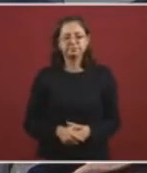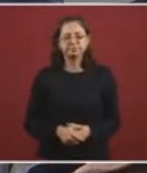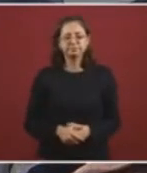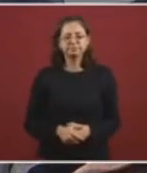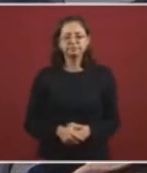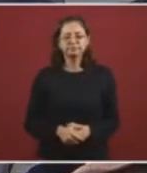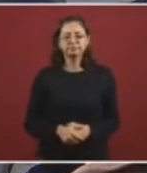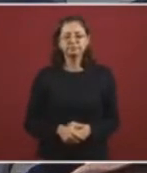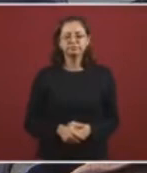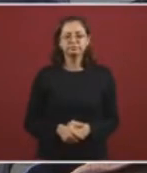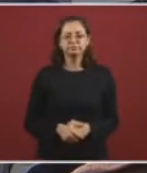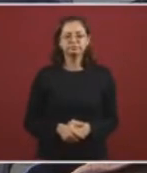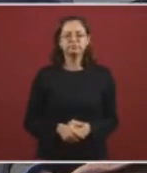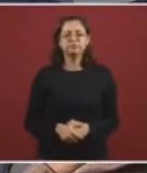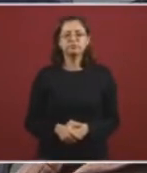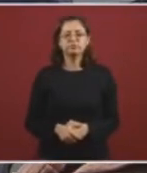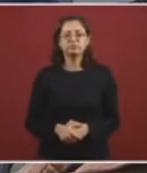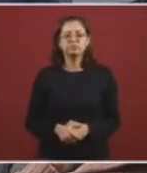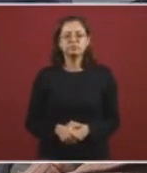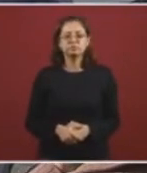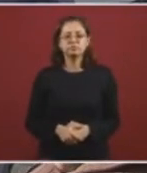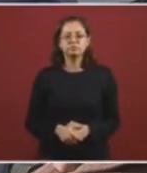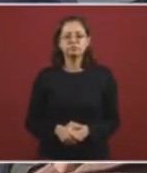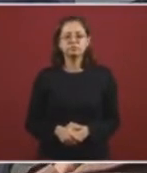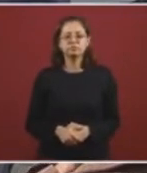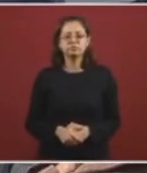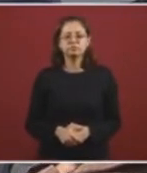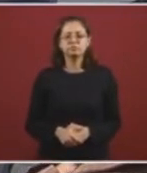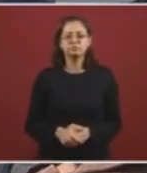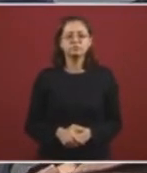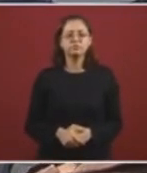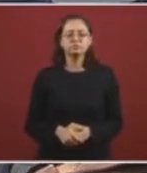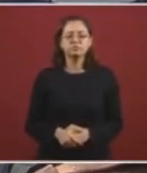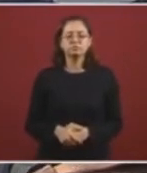Y hay una parte del texto del general